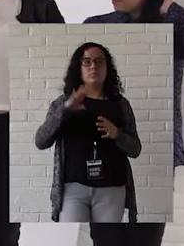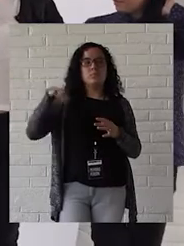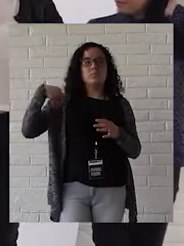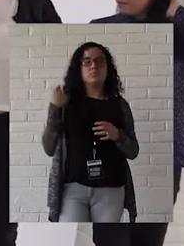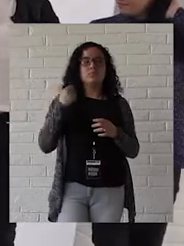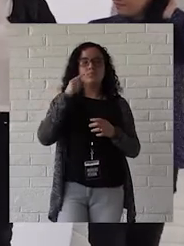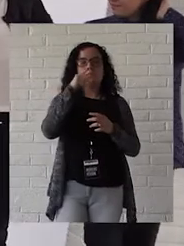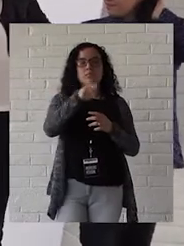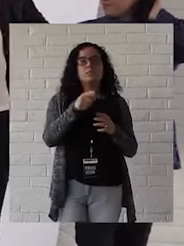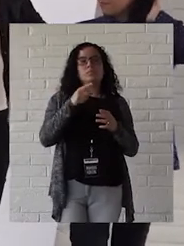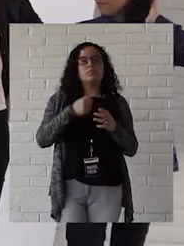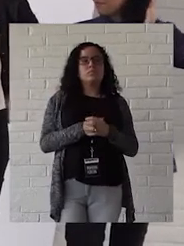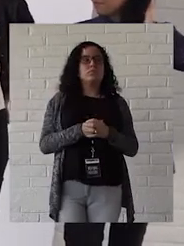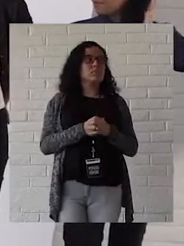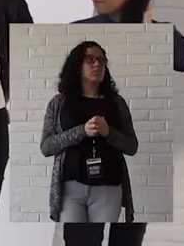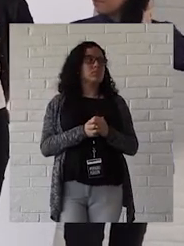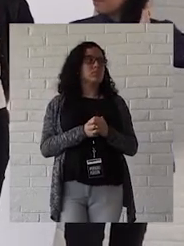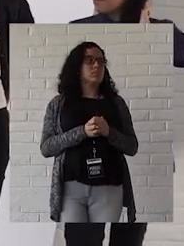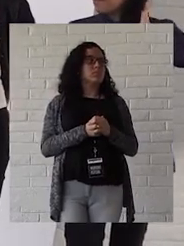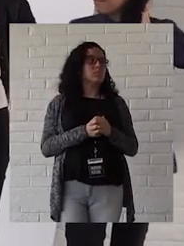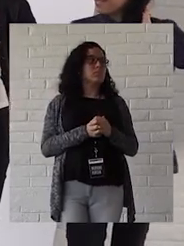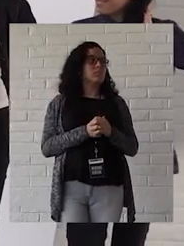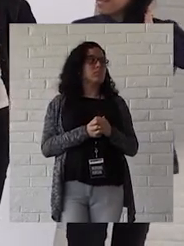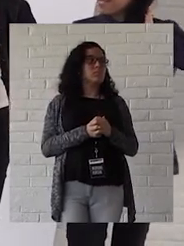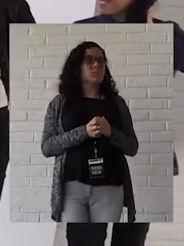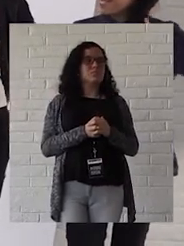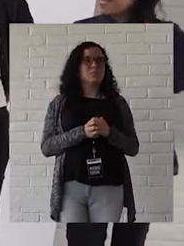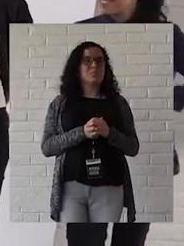tú. Hola. Hola.